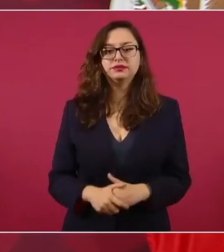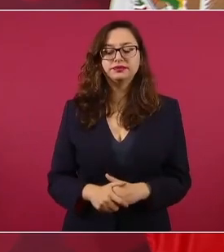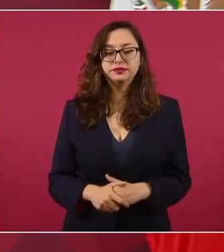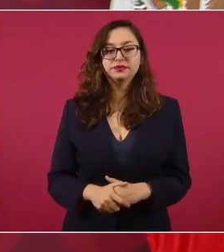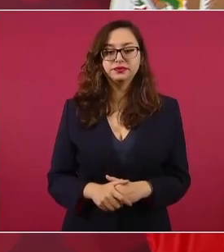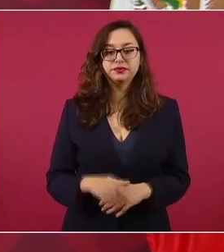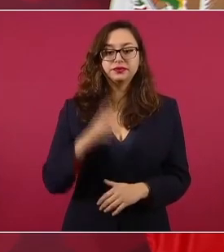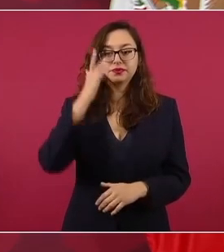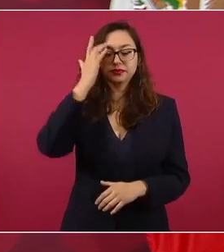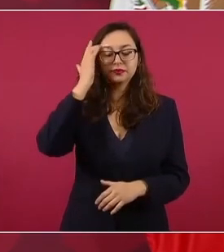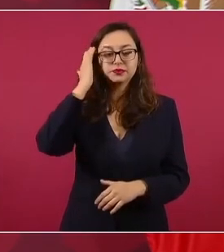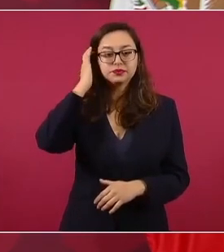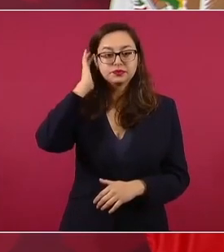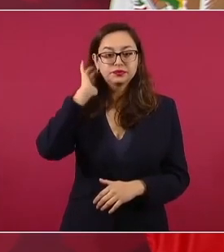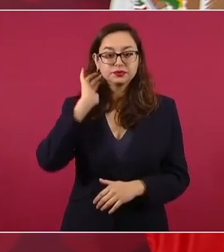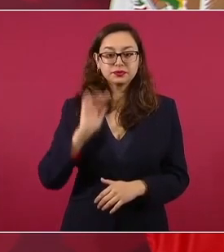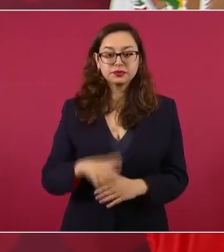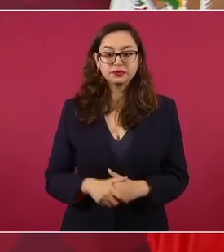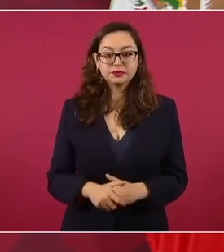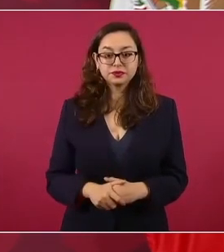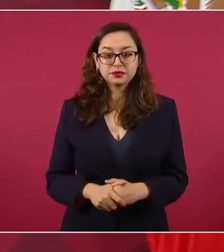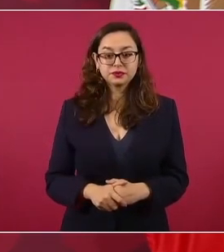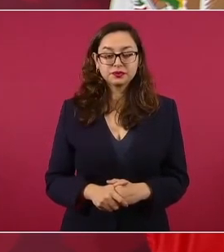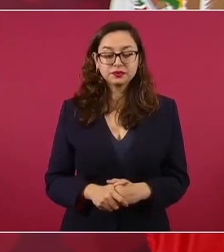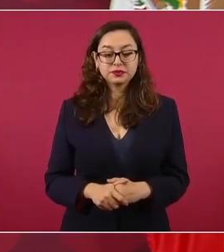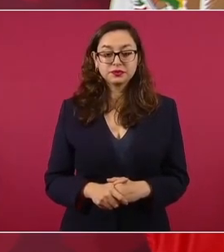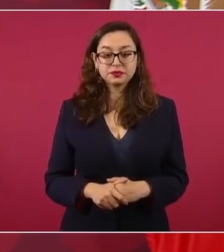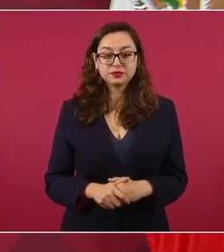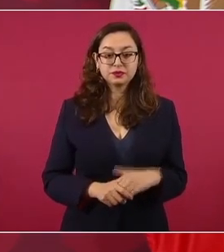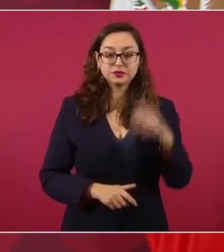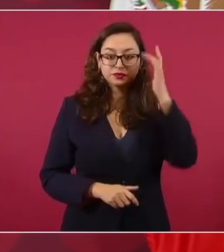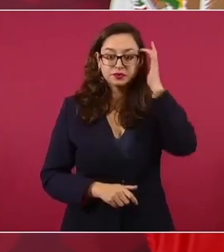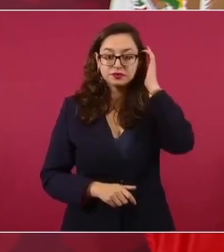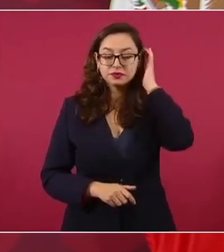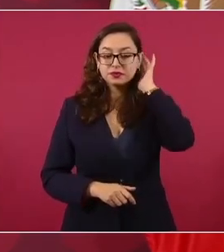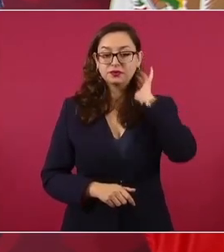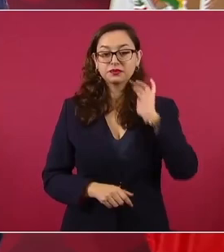Y no hicieron los del Frena tanto